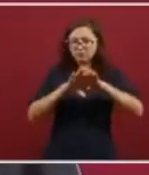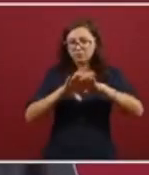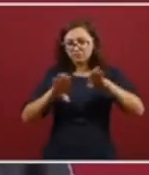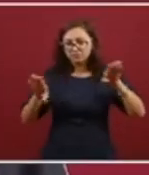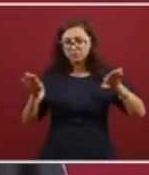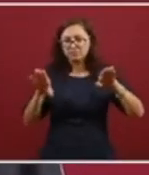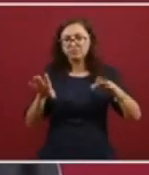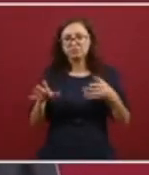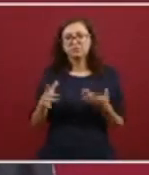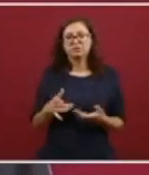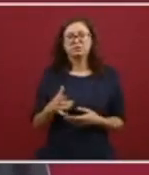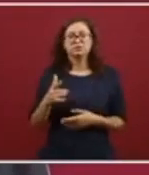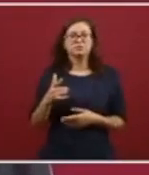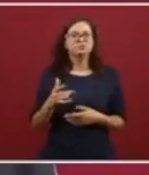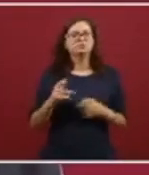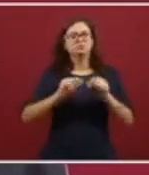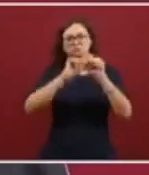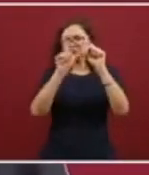Empezó a hablar